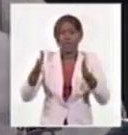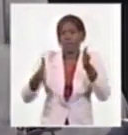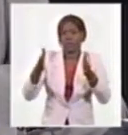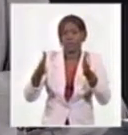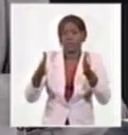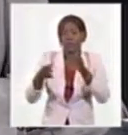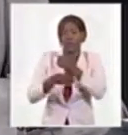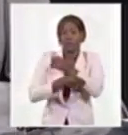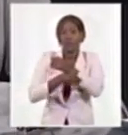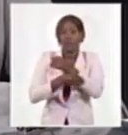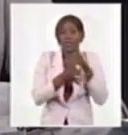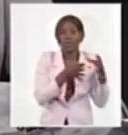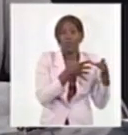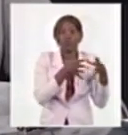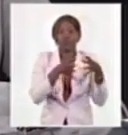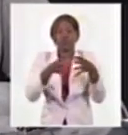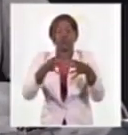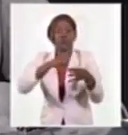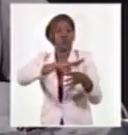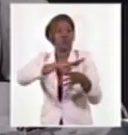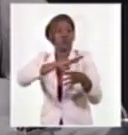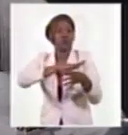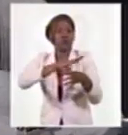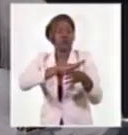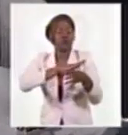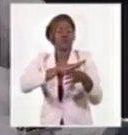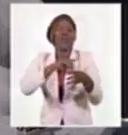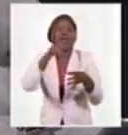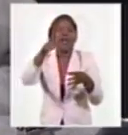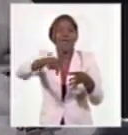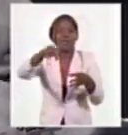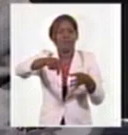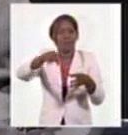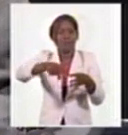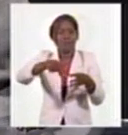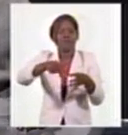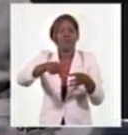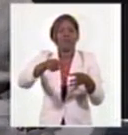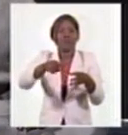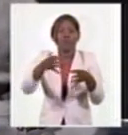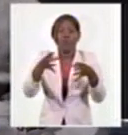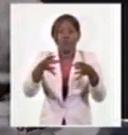en el Donbass y por tanto la retirada de Kiev.